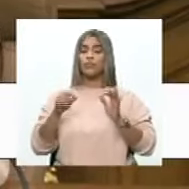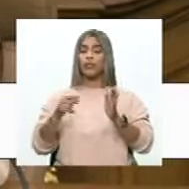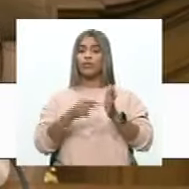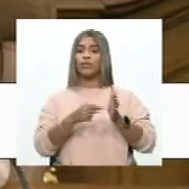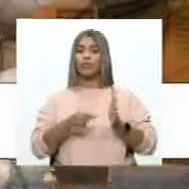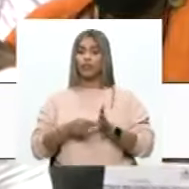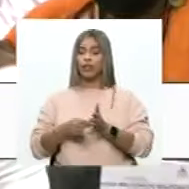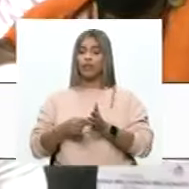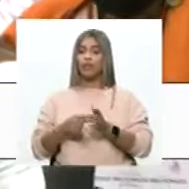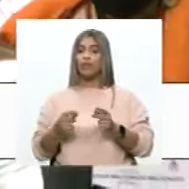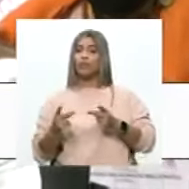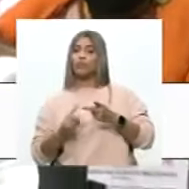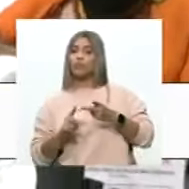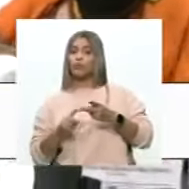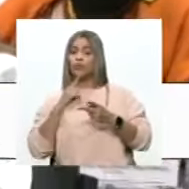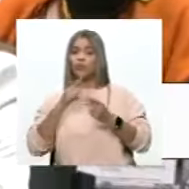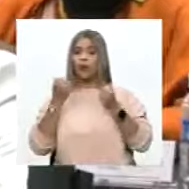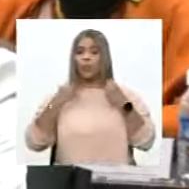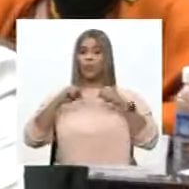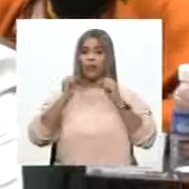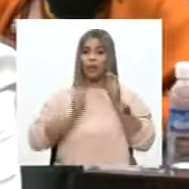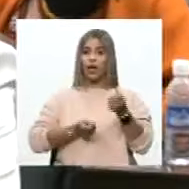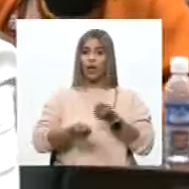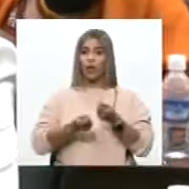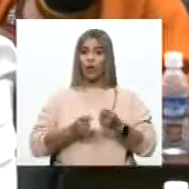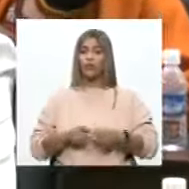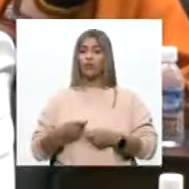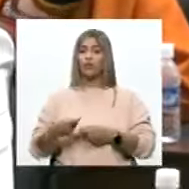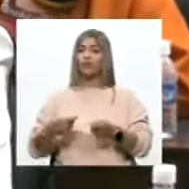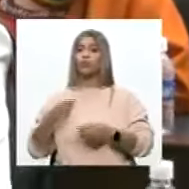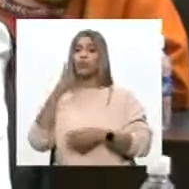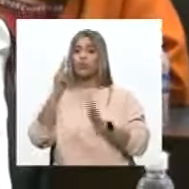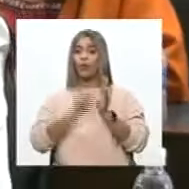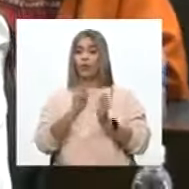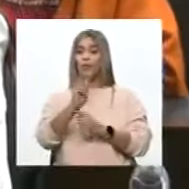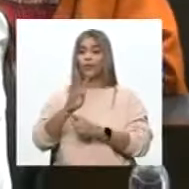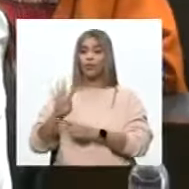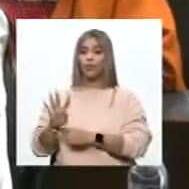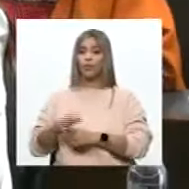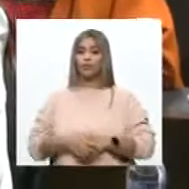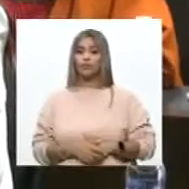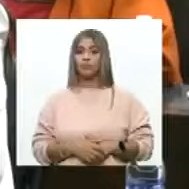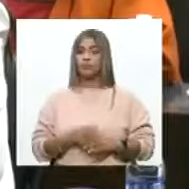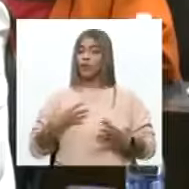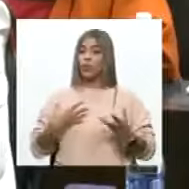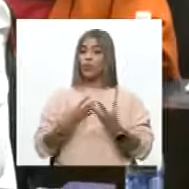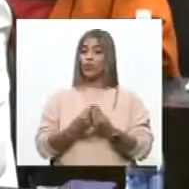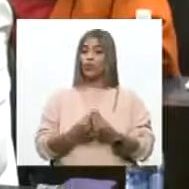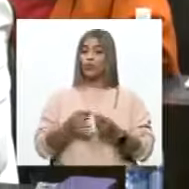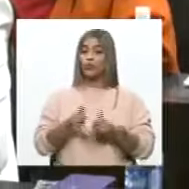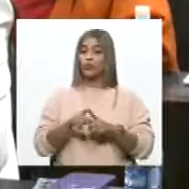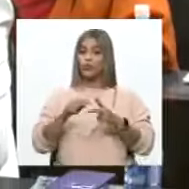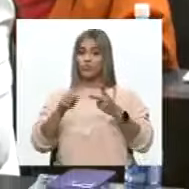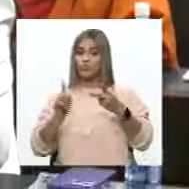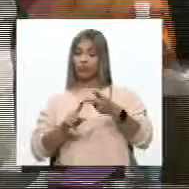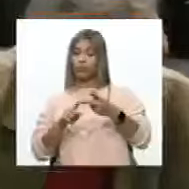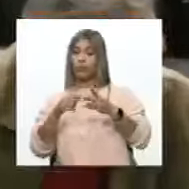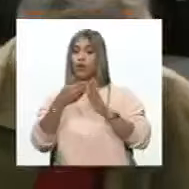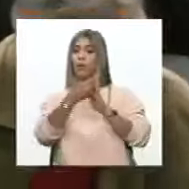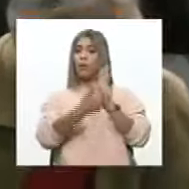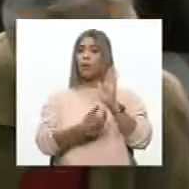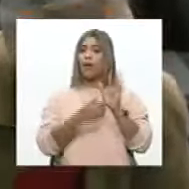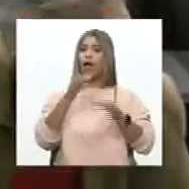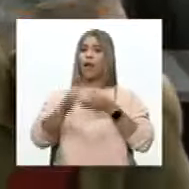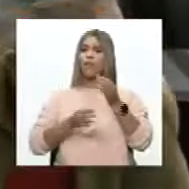endeudamiento complementaria para el ejercicio económico financiero 2024, acompañado de su correspondiente exposición de